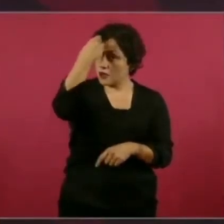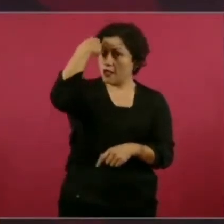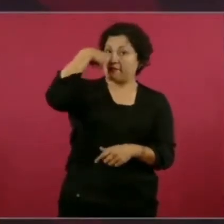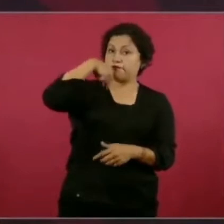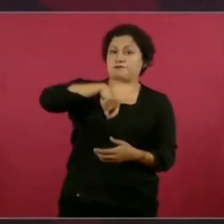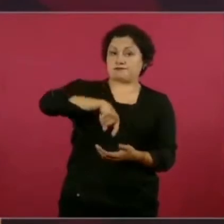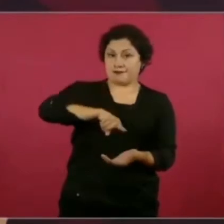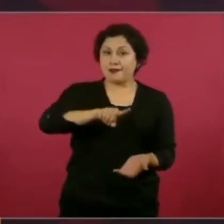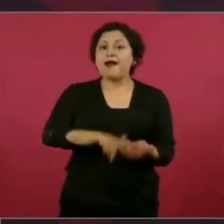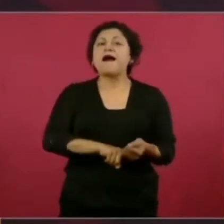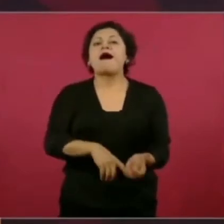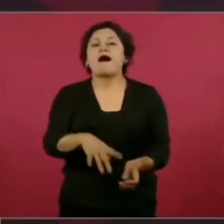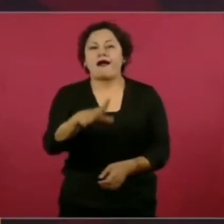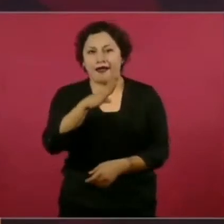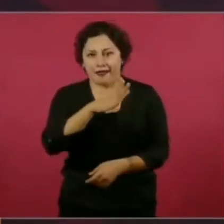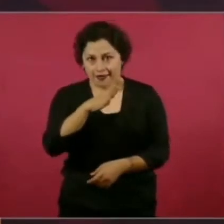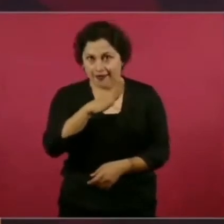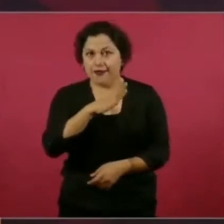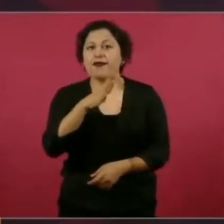lleno de virtudes,